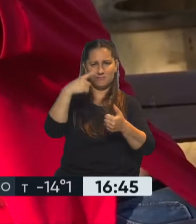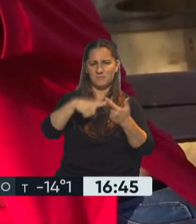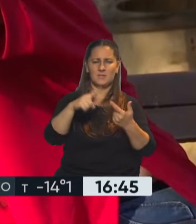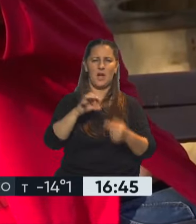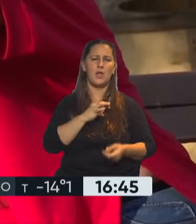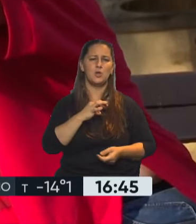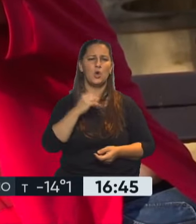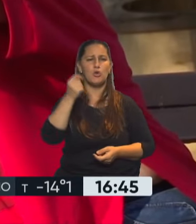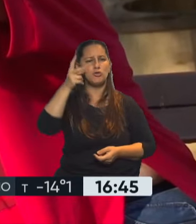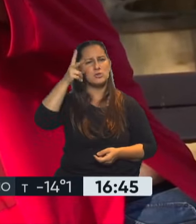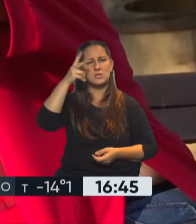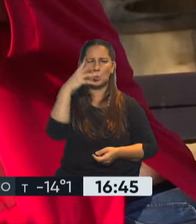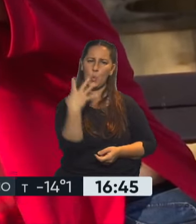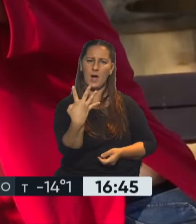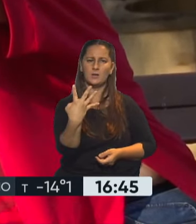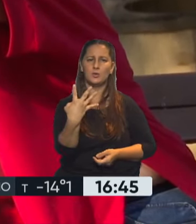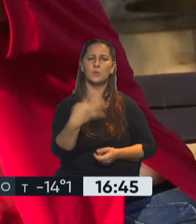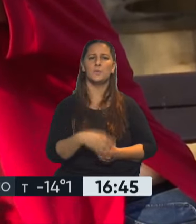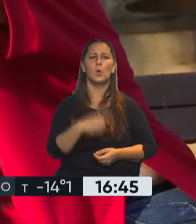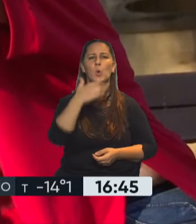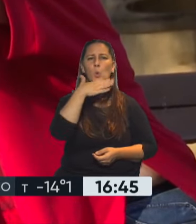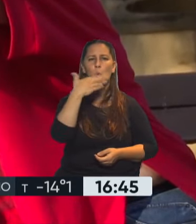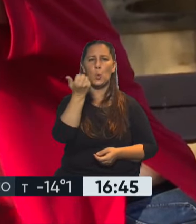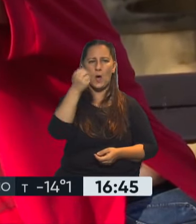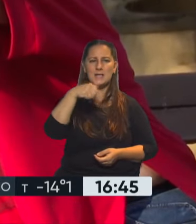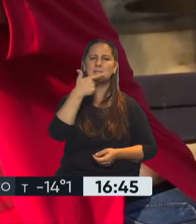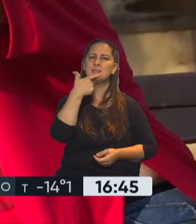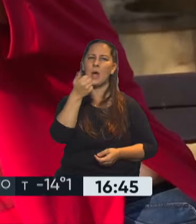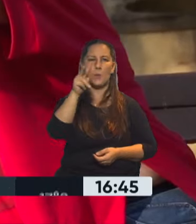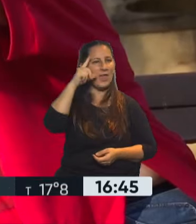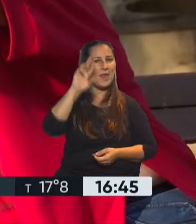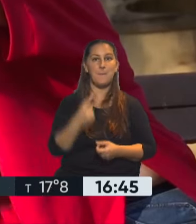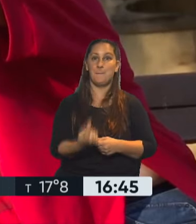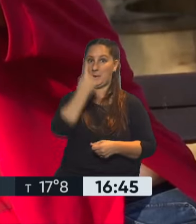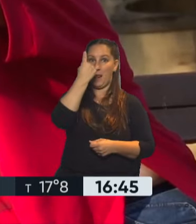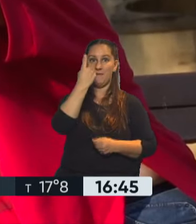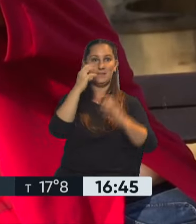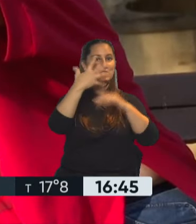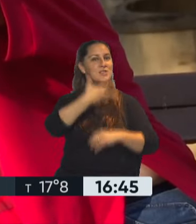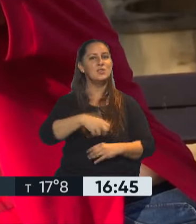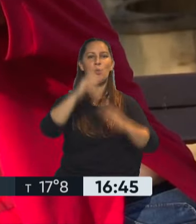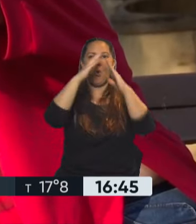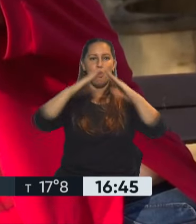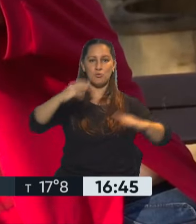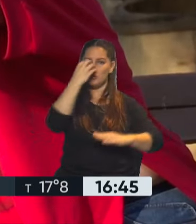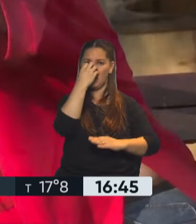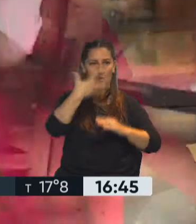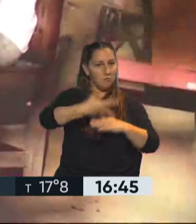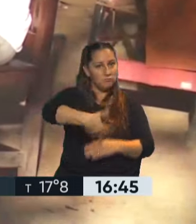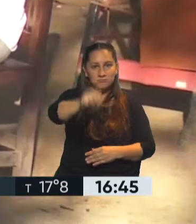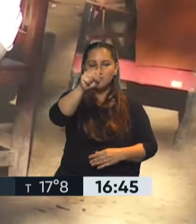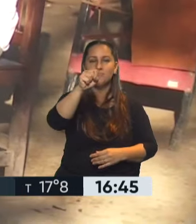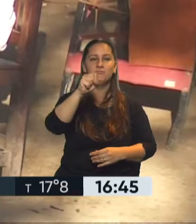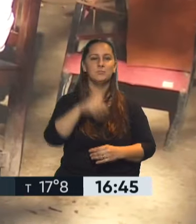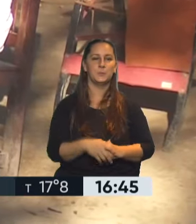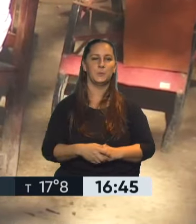año 84 ya, con Juan Saavedra, que llevó el primer bombo para el circo, y de ahí y él es el creador, el